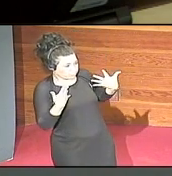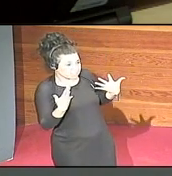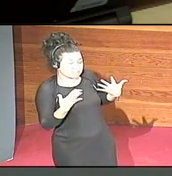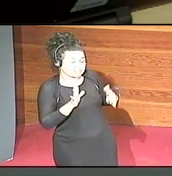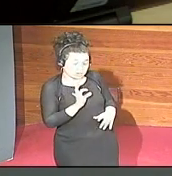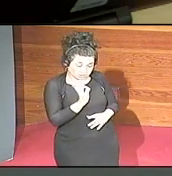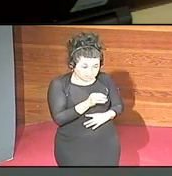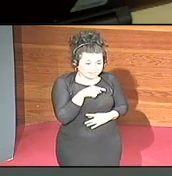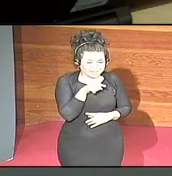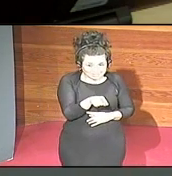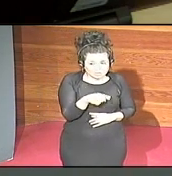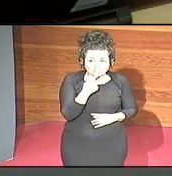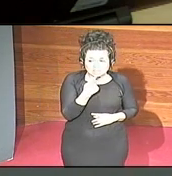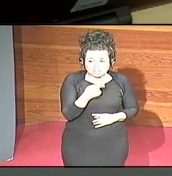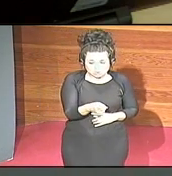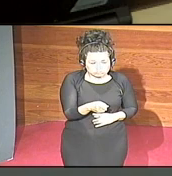tuvo un papel.